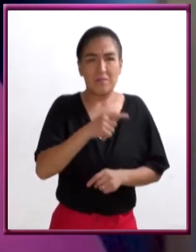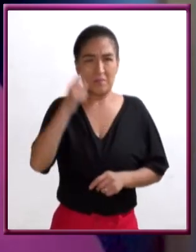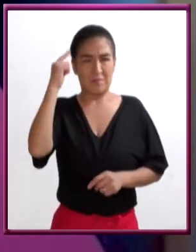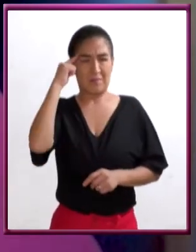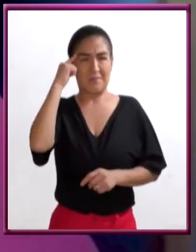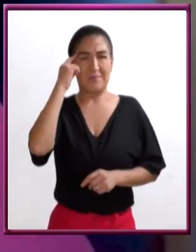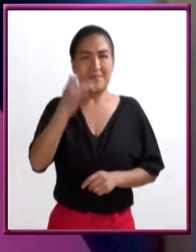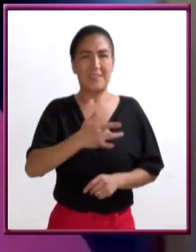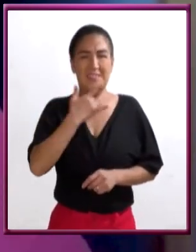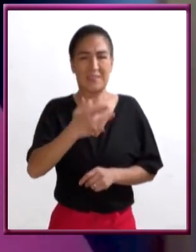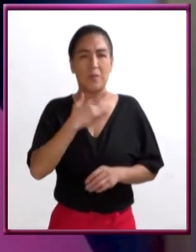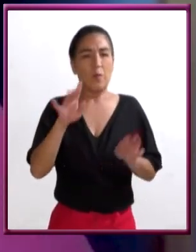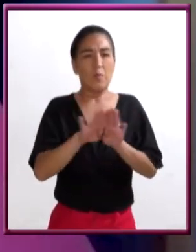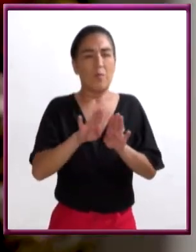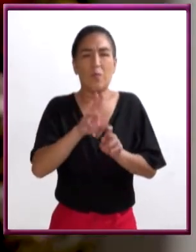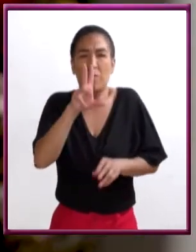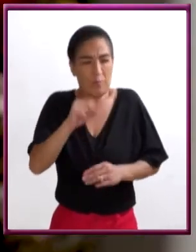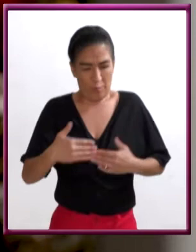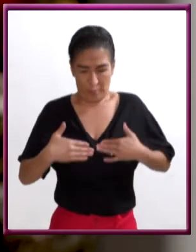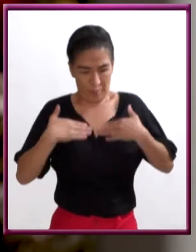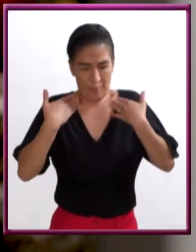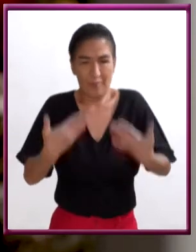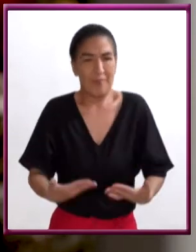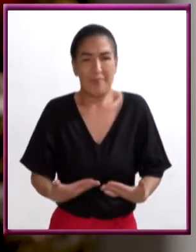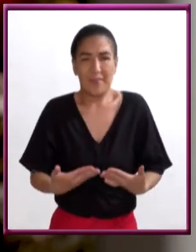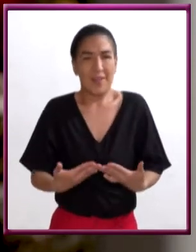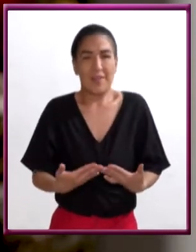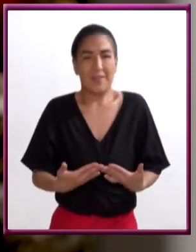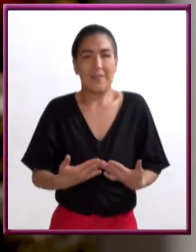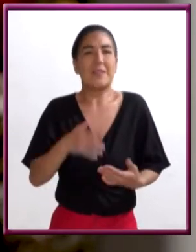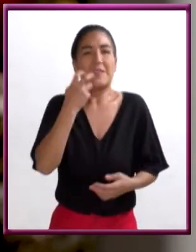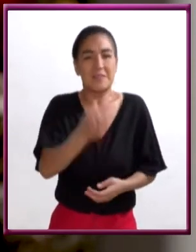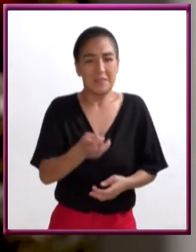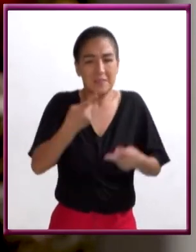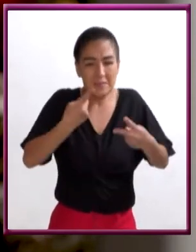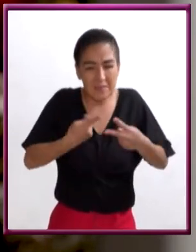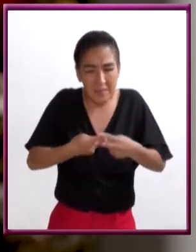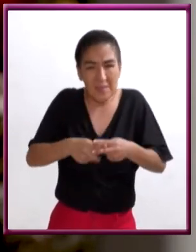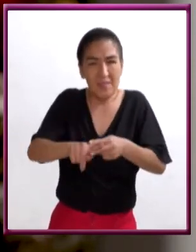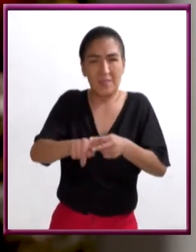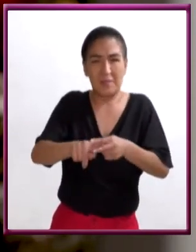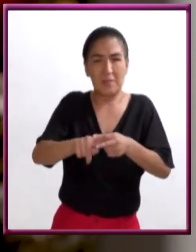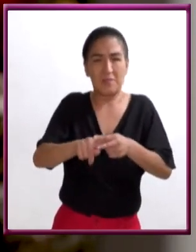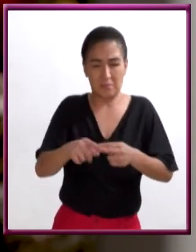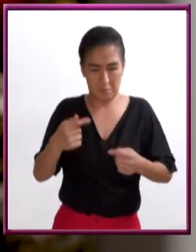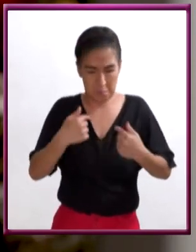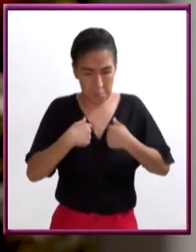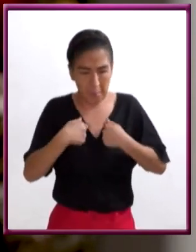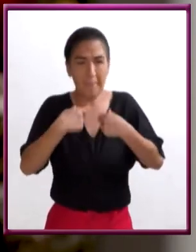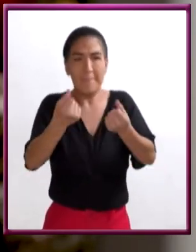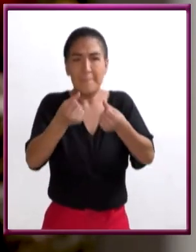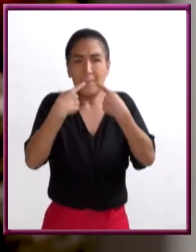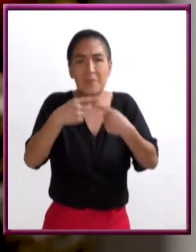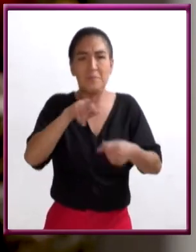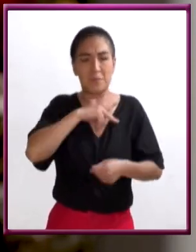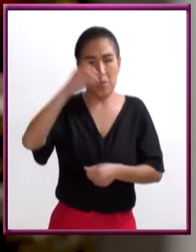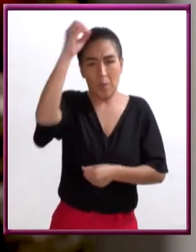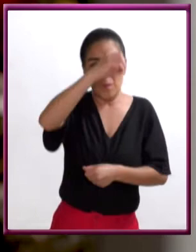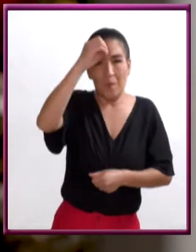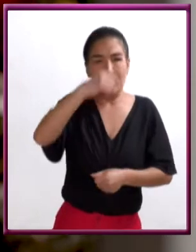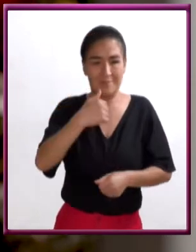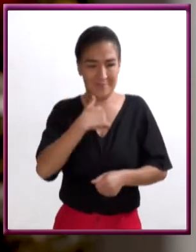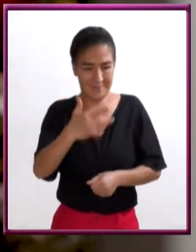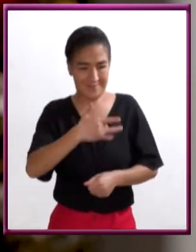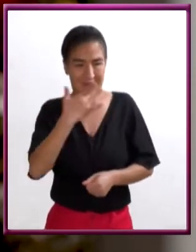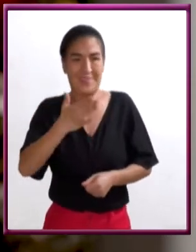empieza a desconfiar. Esa es la particularidad de este abuso. Uno empieza a desconfiar de sus propios puntos de vista,